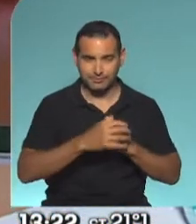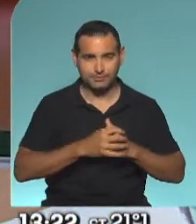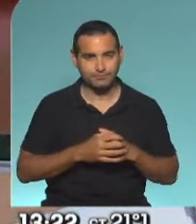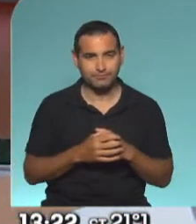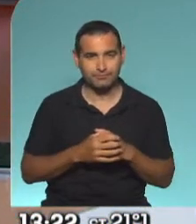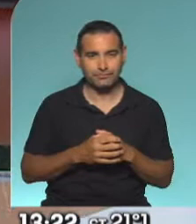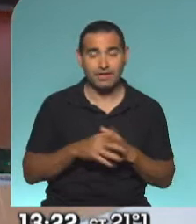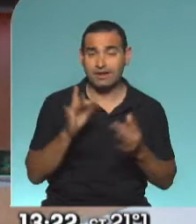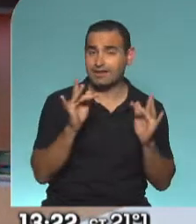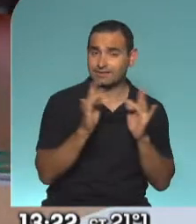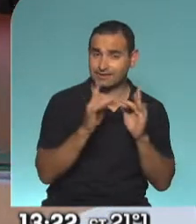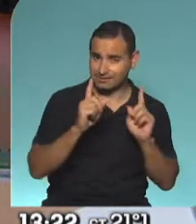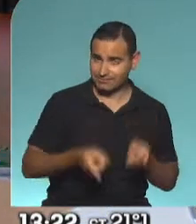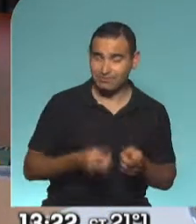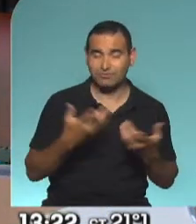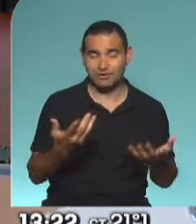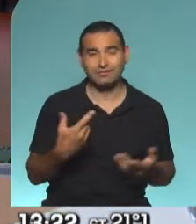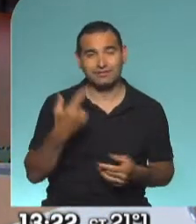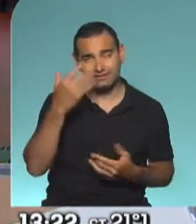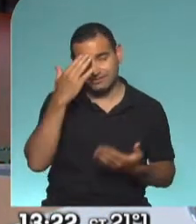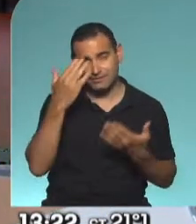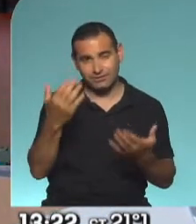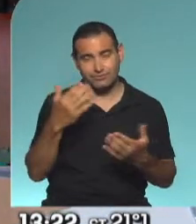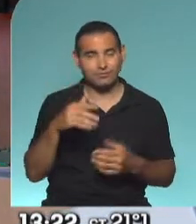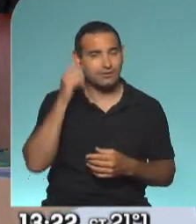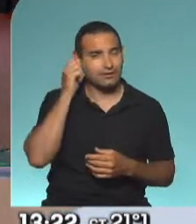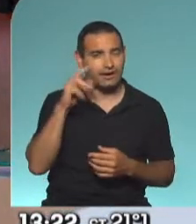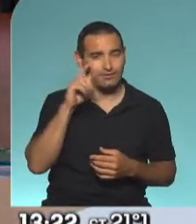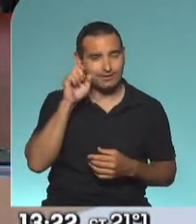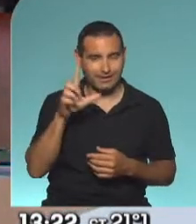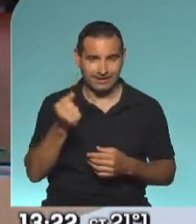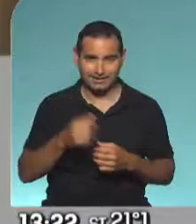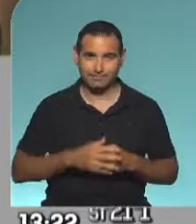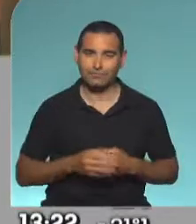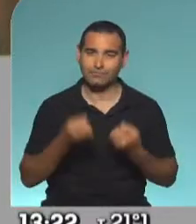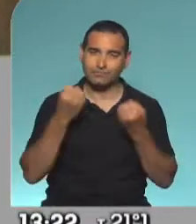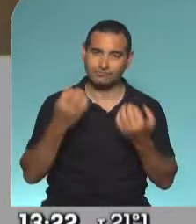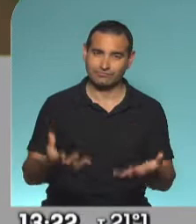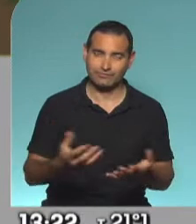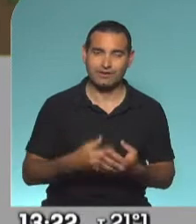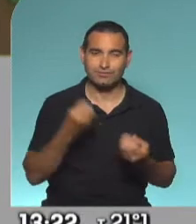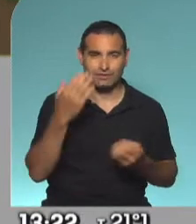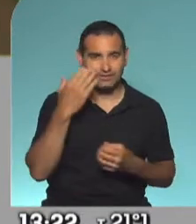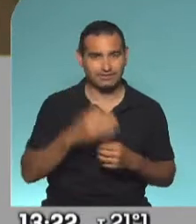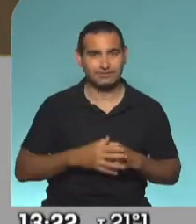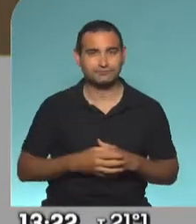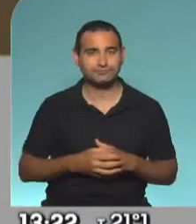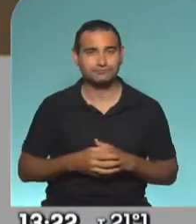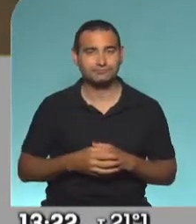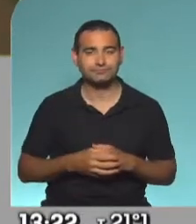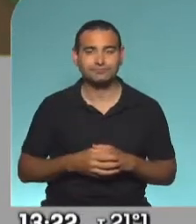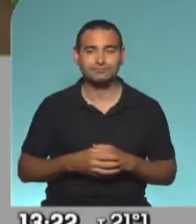a través de redes sociales. Por eso ya mismo estamos saludando a Gabriela Radice. ¿Qué tal, Gaby? Muy buenas tardes.